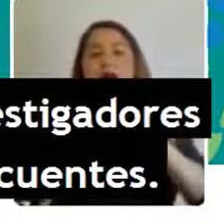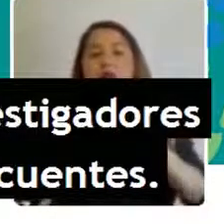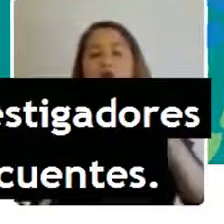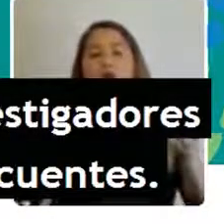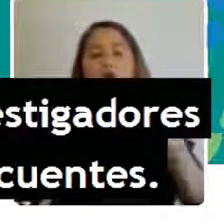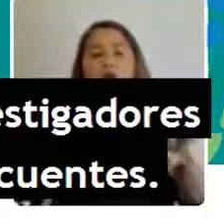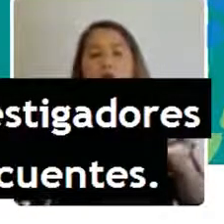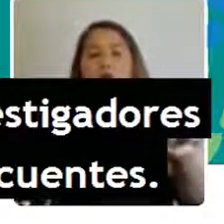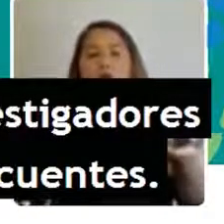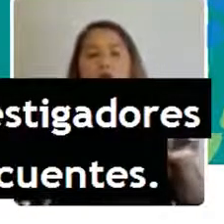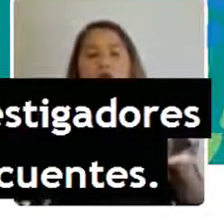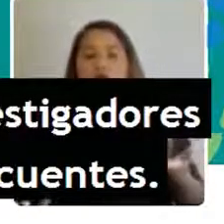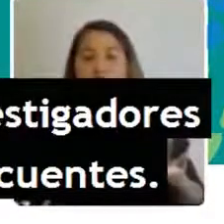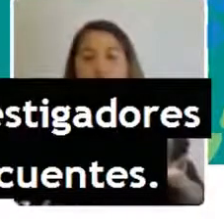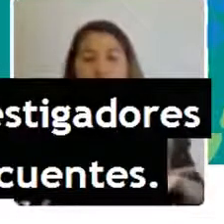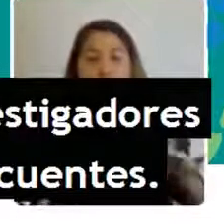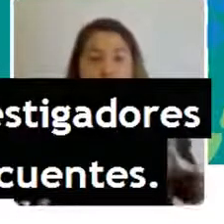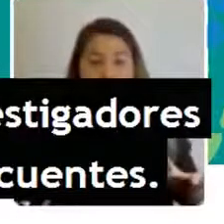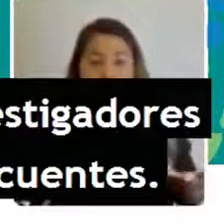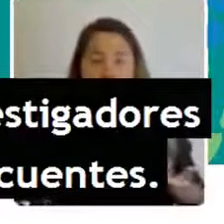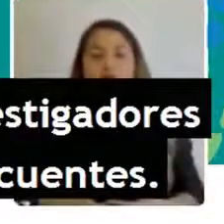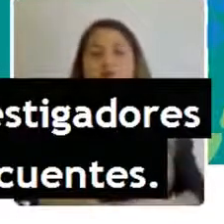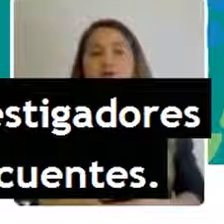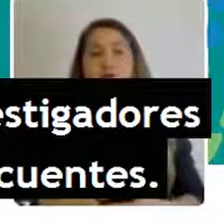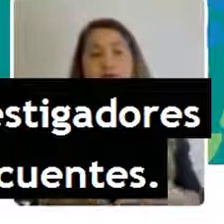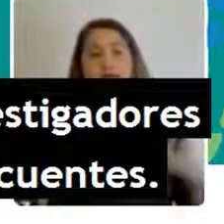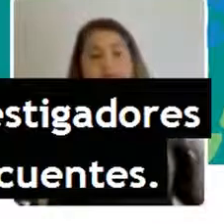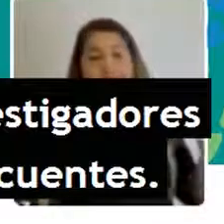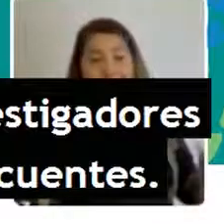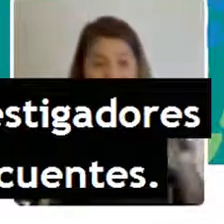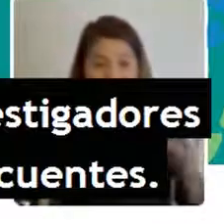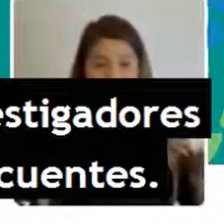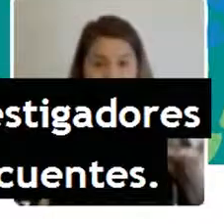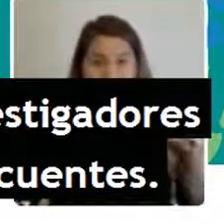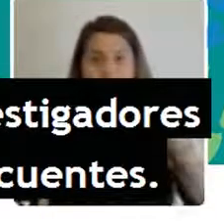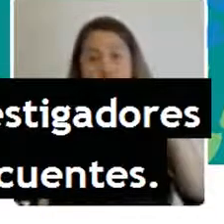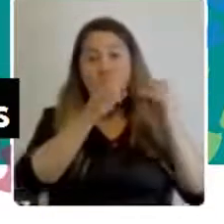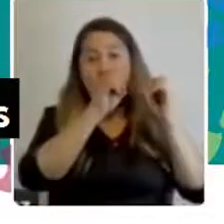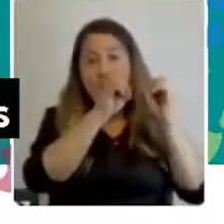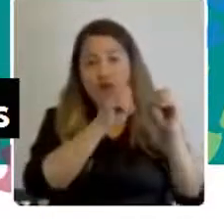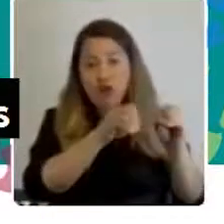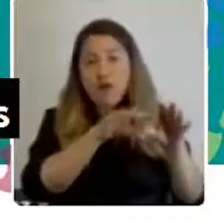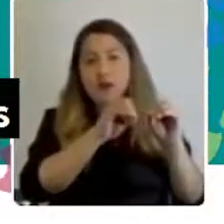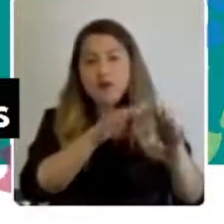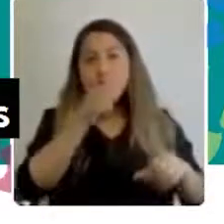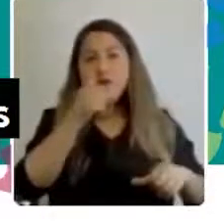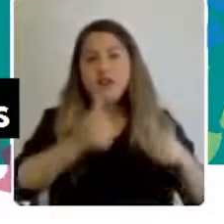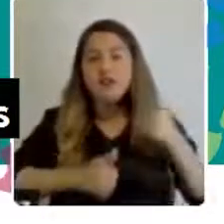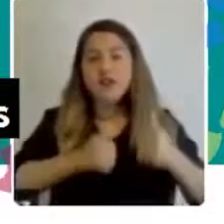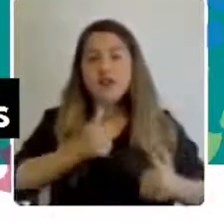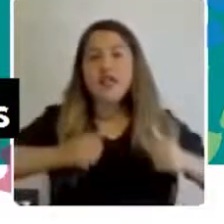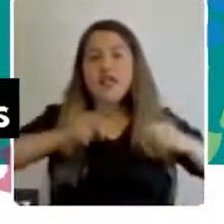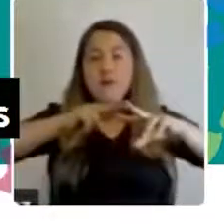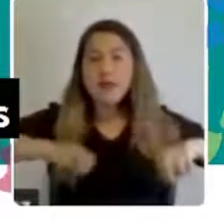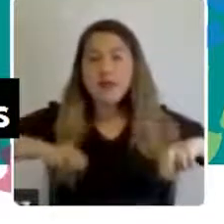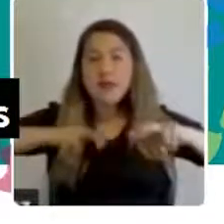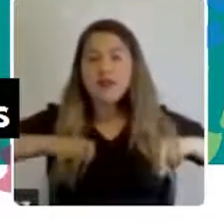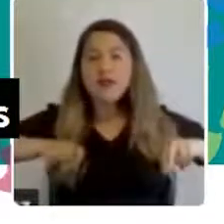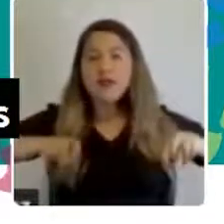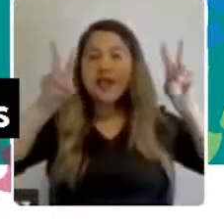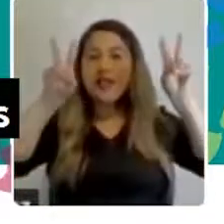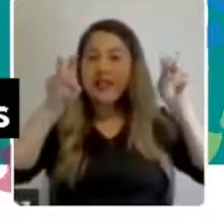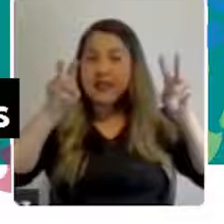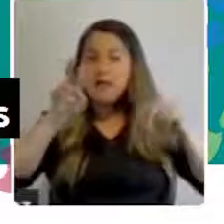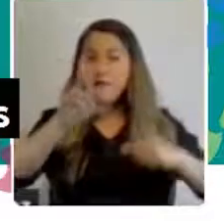Estimular la formación de profesionales, investigadores en temas de enfermedades raras y poco frecuentes. Son poco, como les decía, son pocos los grupos que se